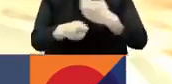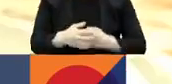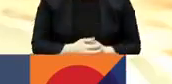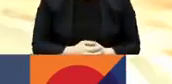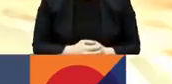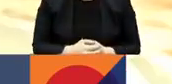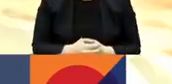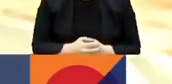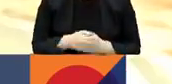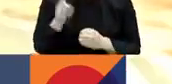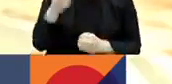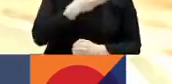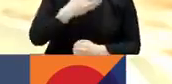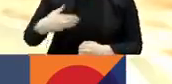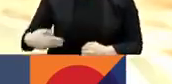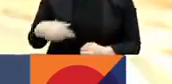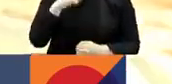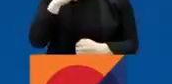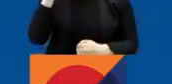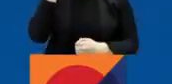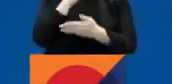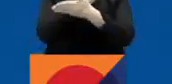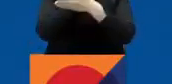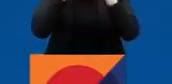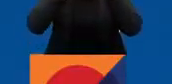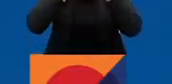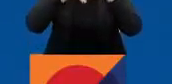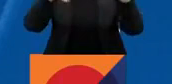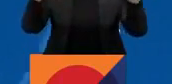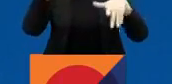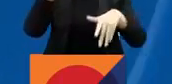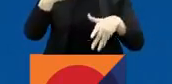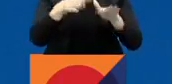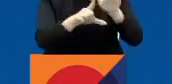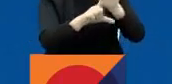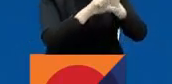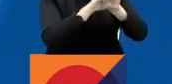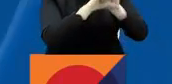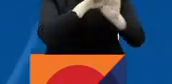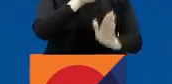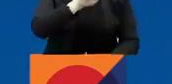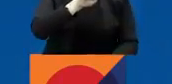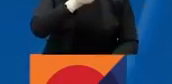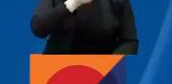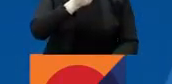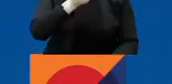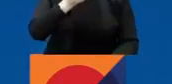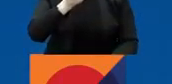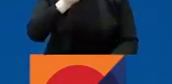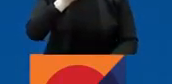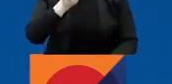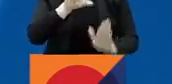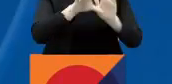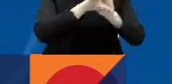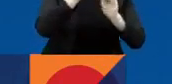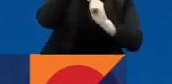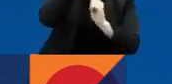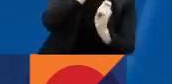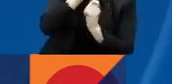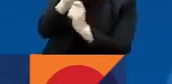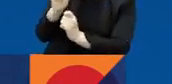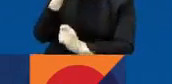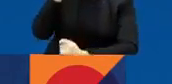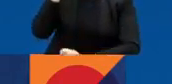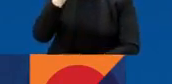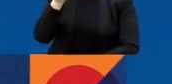través de su cuenta en Twitter, el presidente Iván Duque hizo el anuncio. La ley 1968 o ley Ana Cecilia Niño, en homenaje a esta luchadora